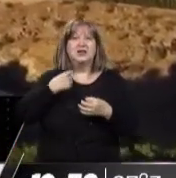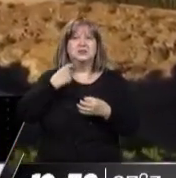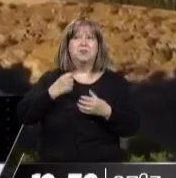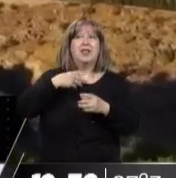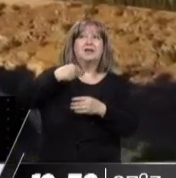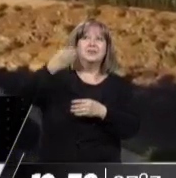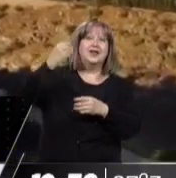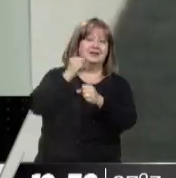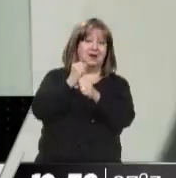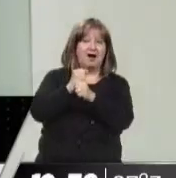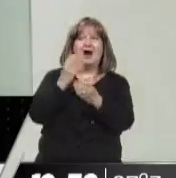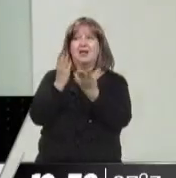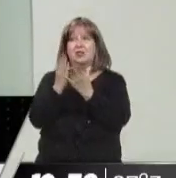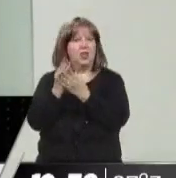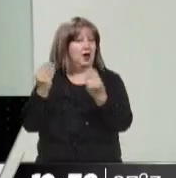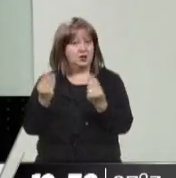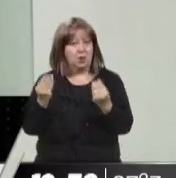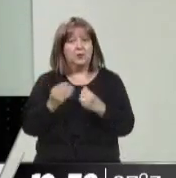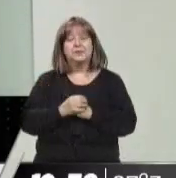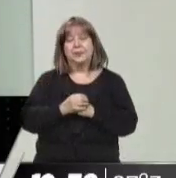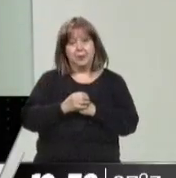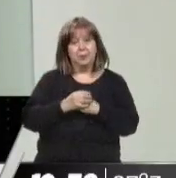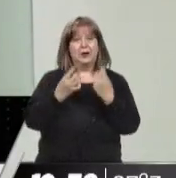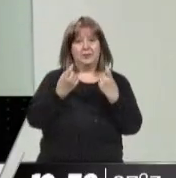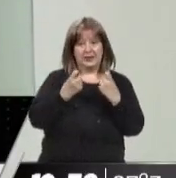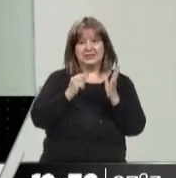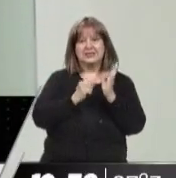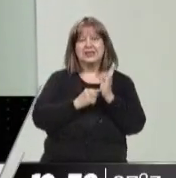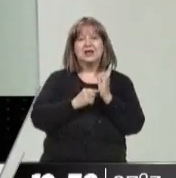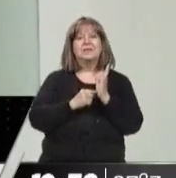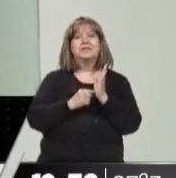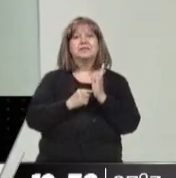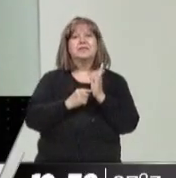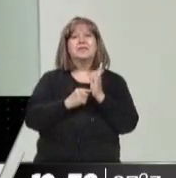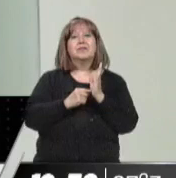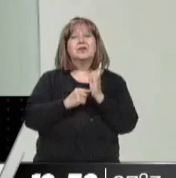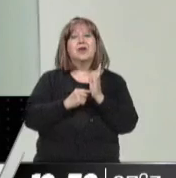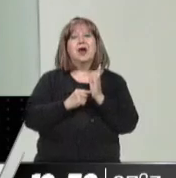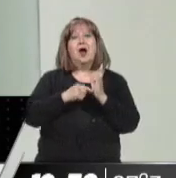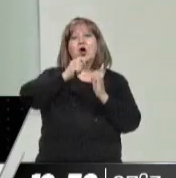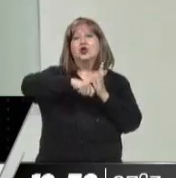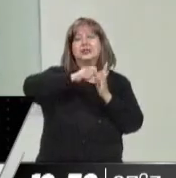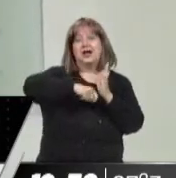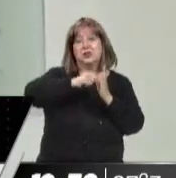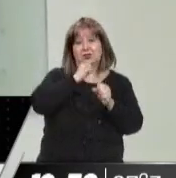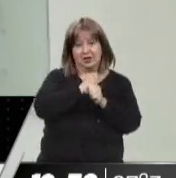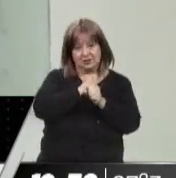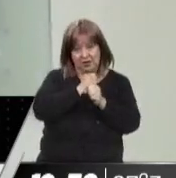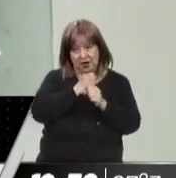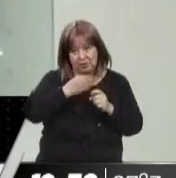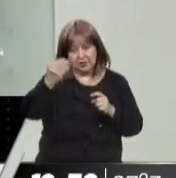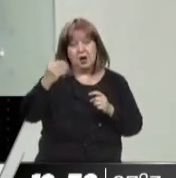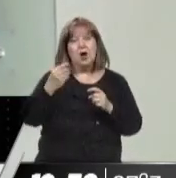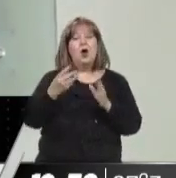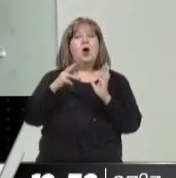poder trabajar y estudiar el que quiera? Bueno, lo que necesitan es ya sea contar con un contrato de trabajo o, en el caso de las